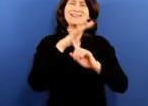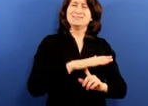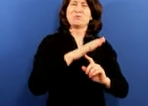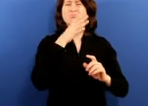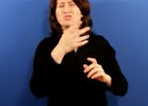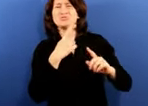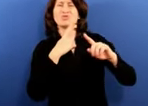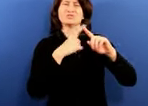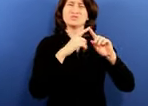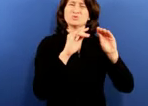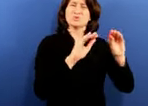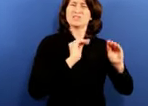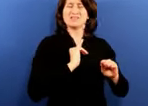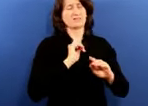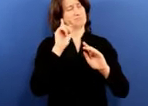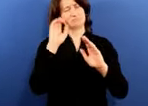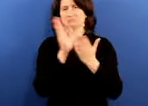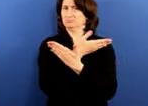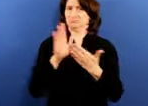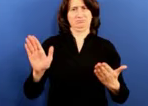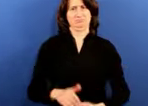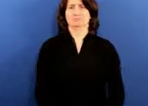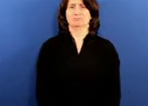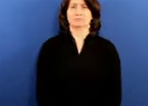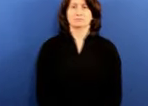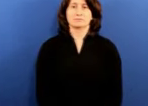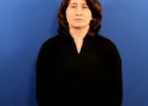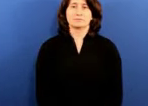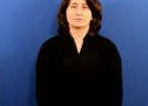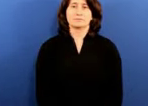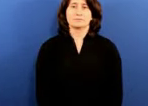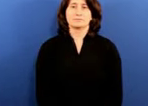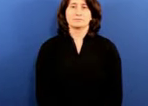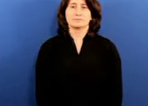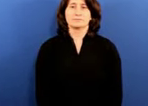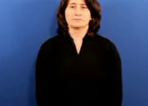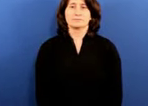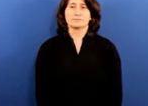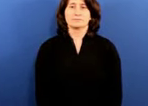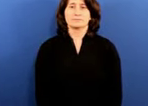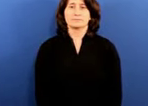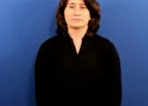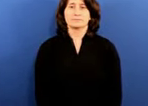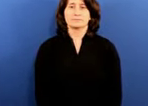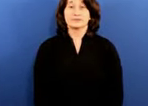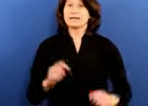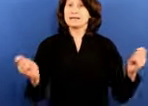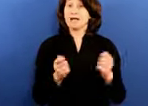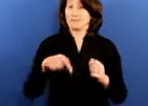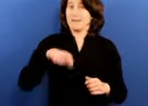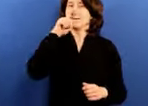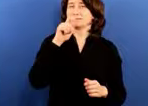de identidad de género. Para ello, y siguiendo la iniciativa emprendida en 2010, se ha organizado la campaña y se ha preparado un